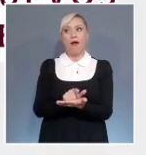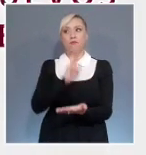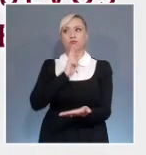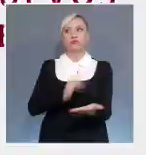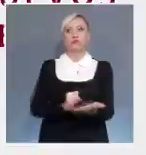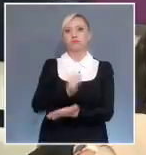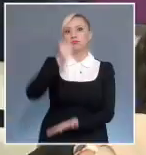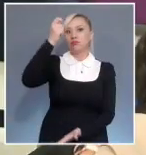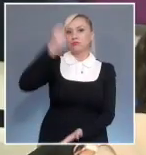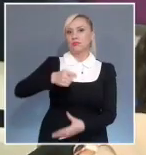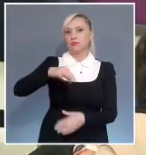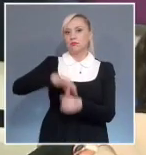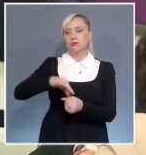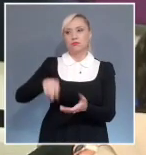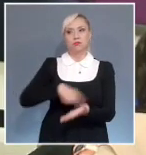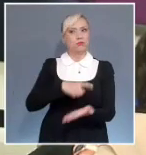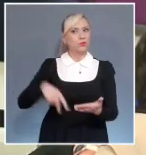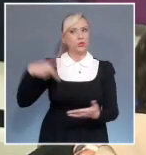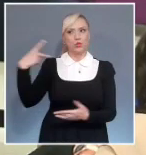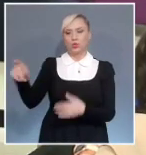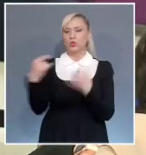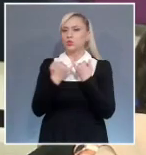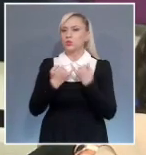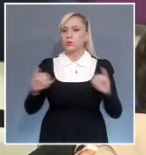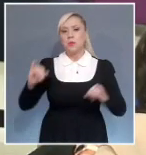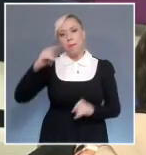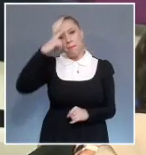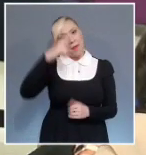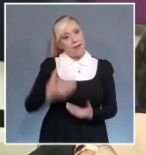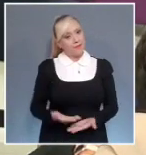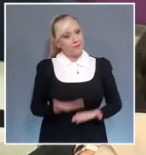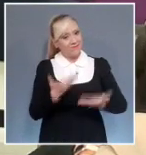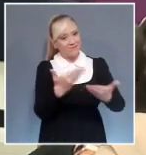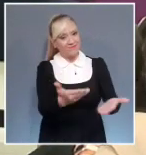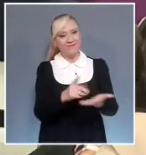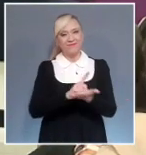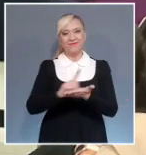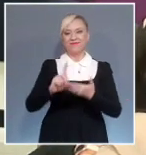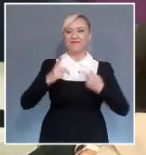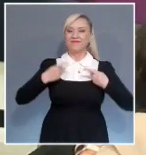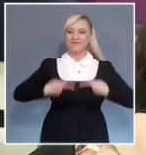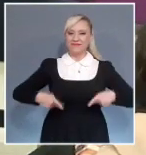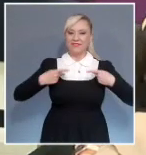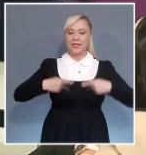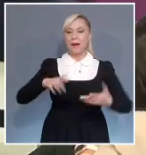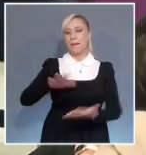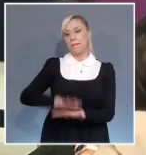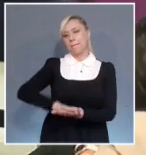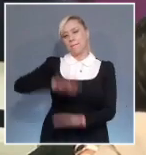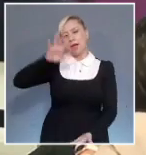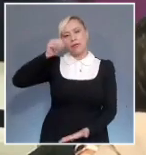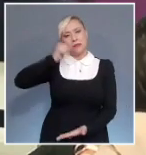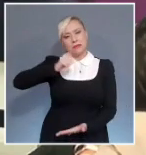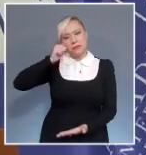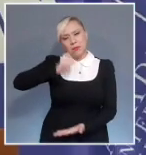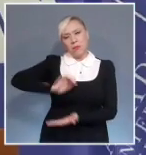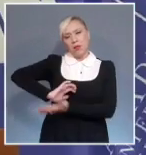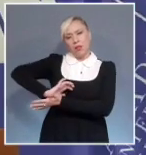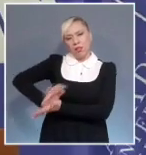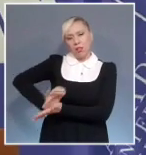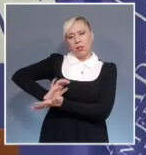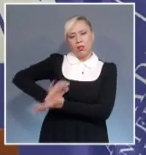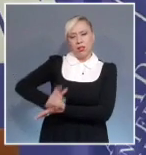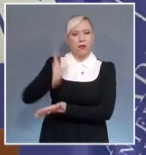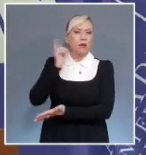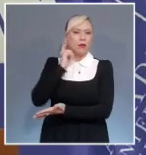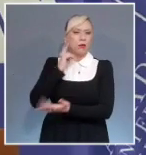manera autónoma para garantizar los derechos de las personas, en especial de quienes han sido históricamente discriminadas. Lo que